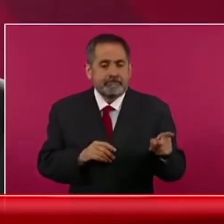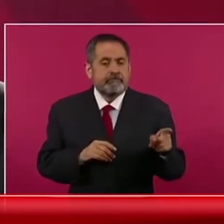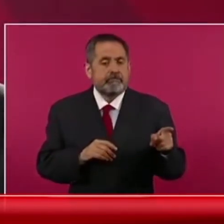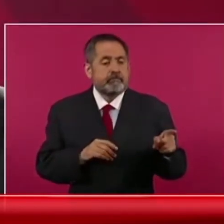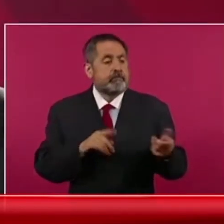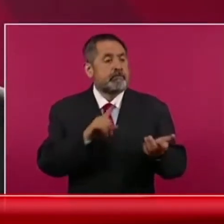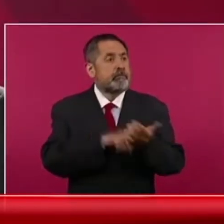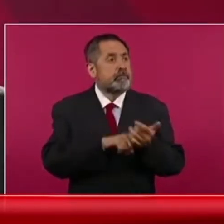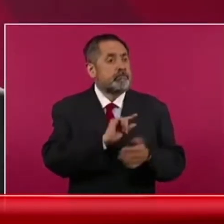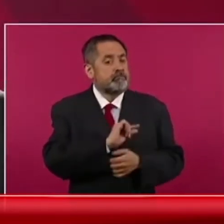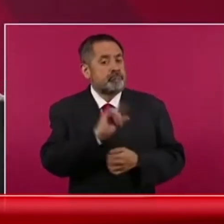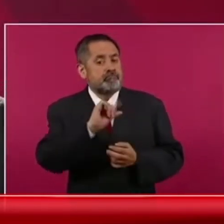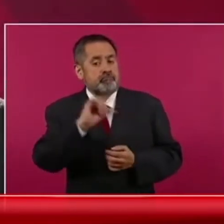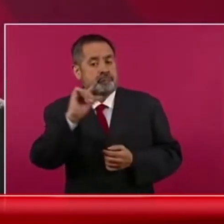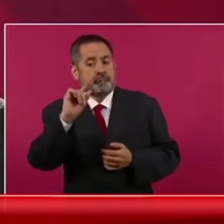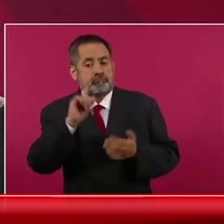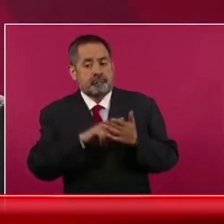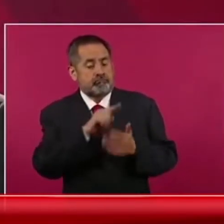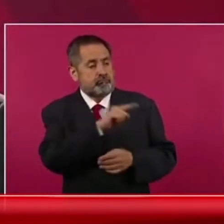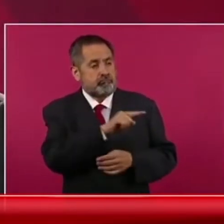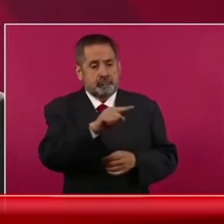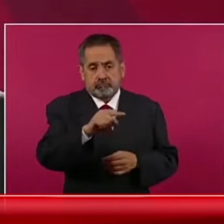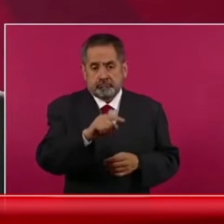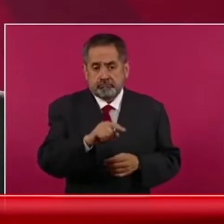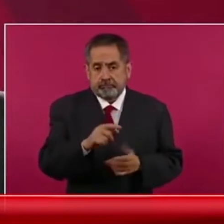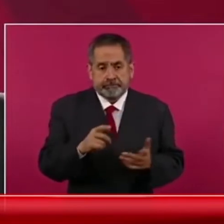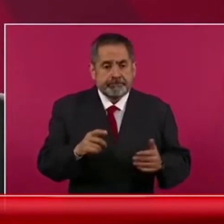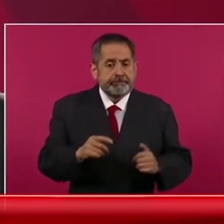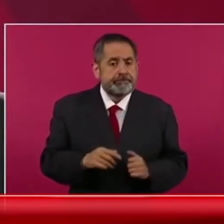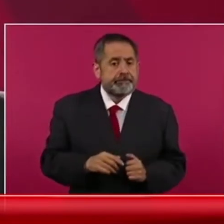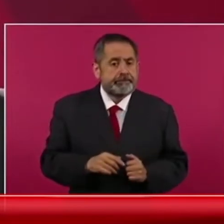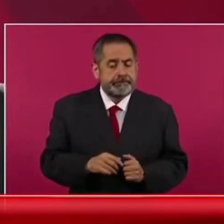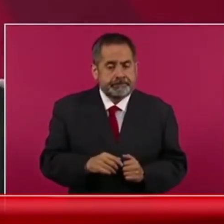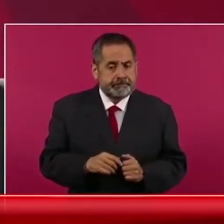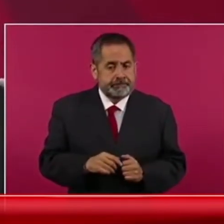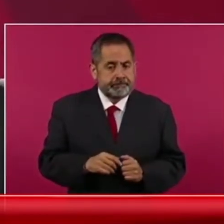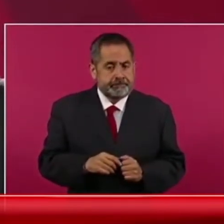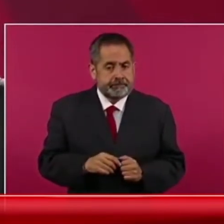los funcionarios de estas empresas